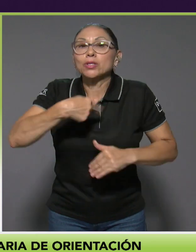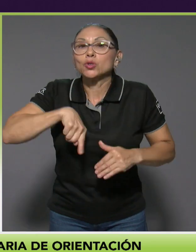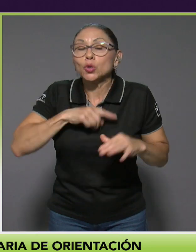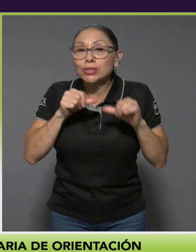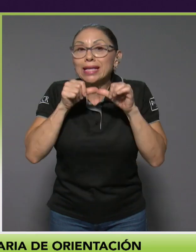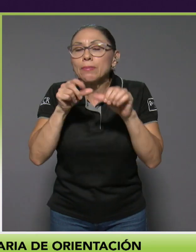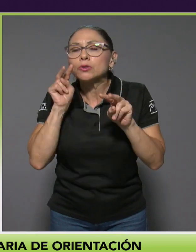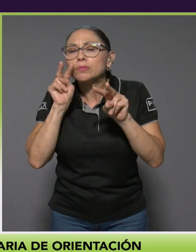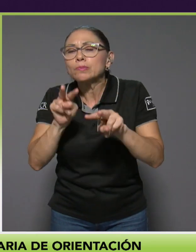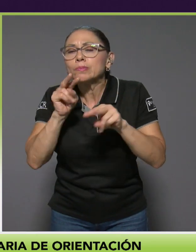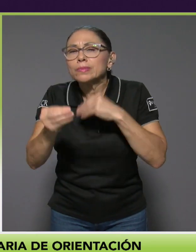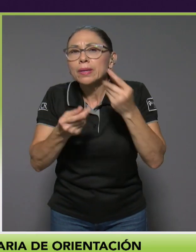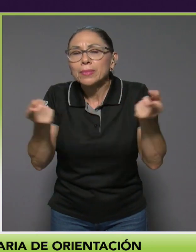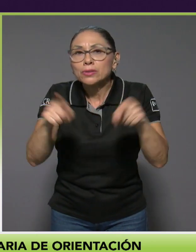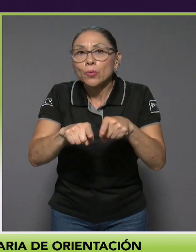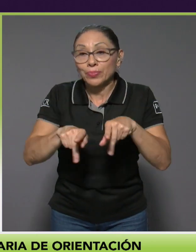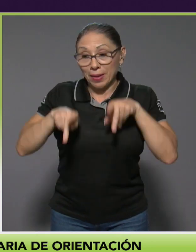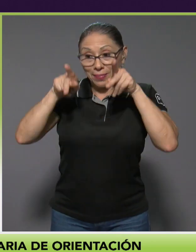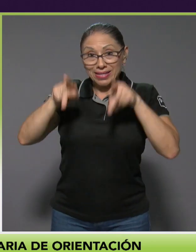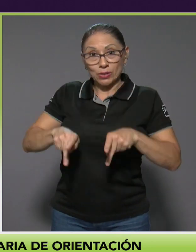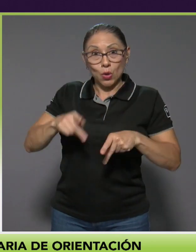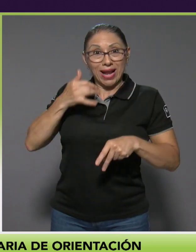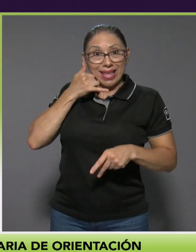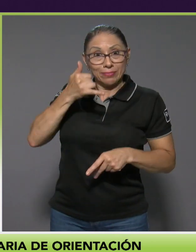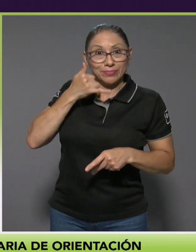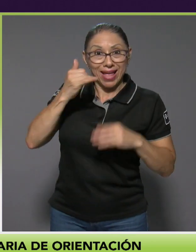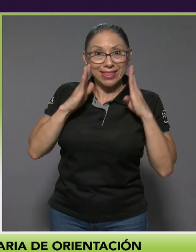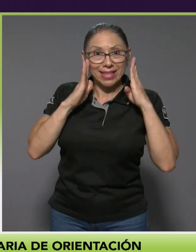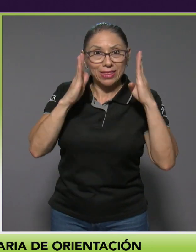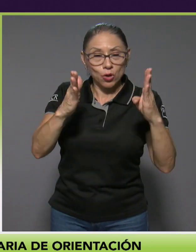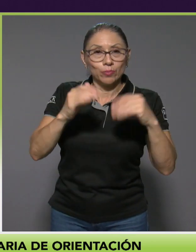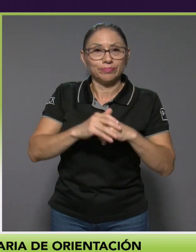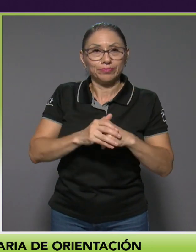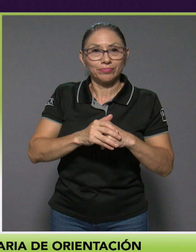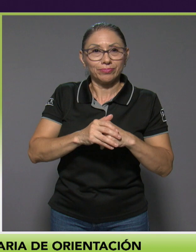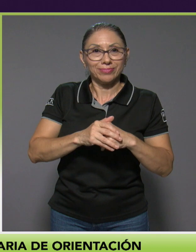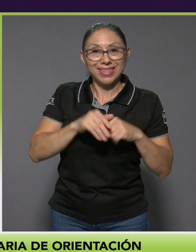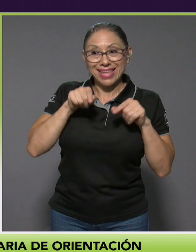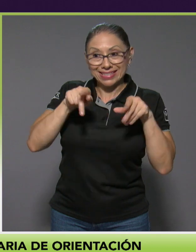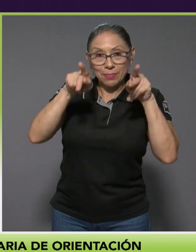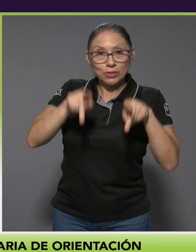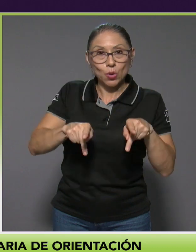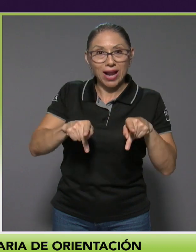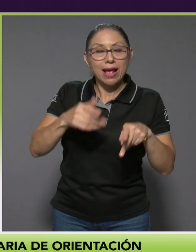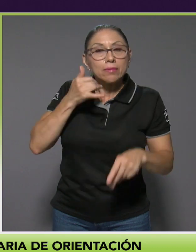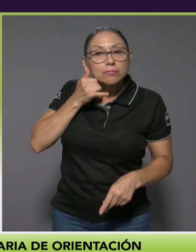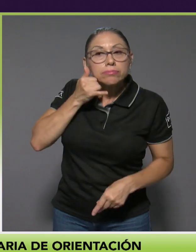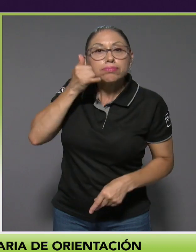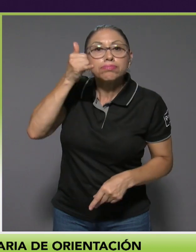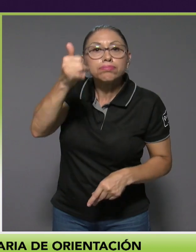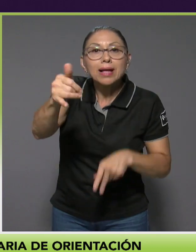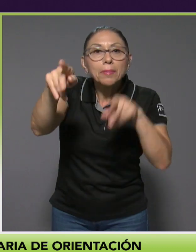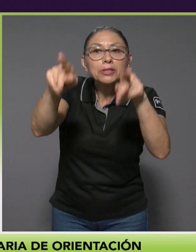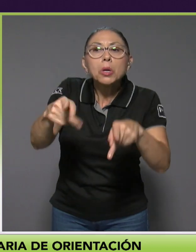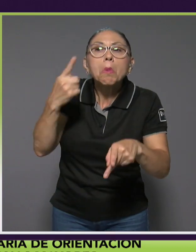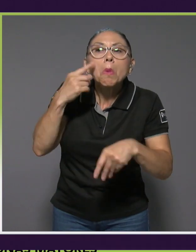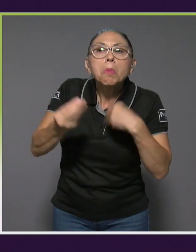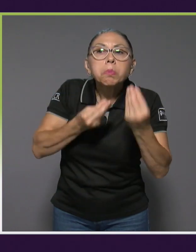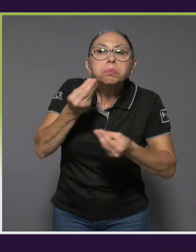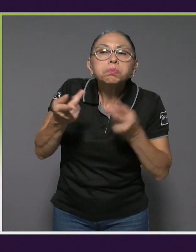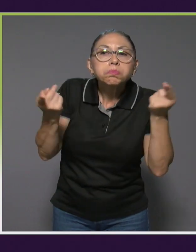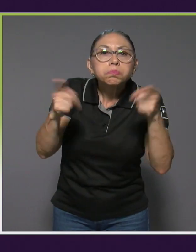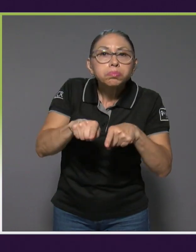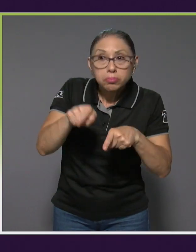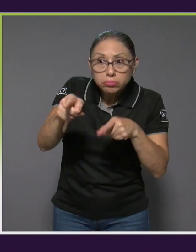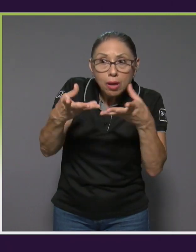persona que atendió ese caso vuelve a llamar a la persona para darle seguimiento a ver cómo le fue, si logró solucionarlo,